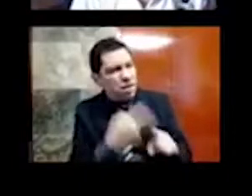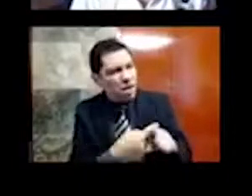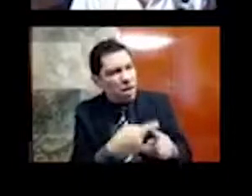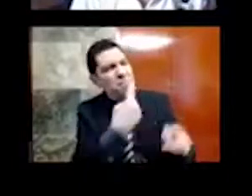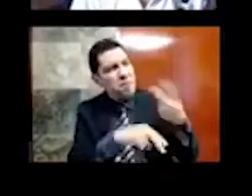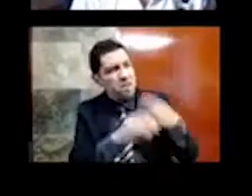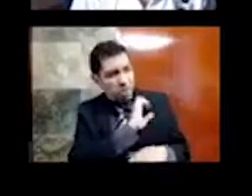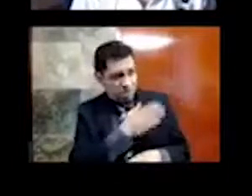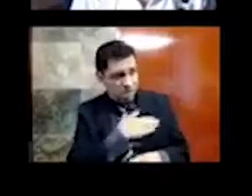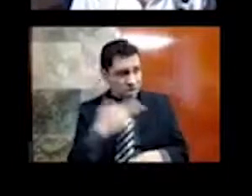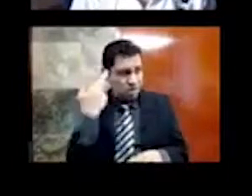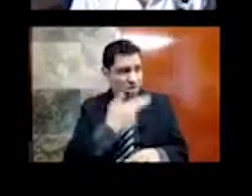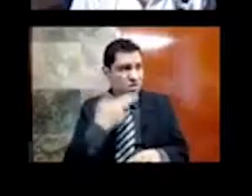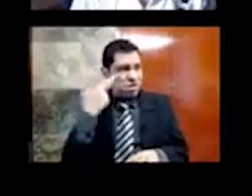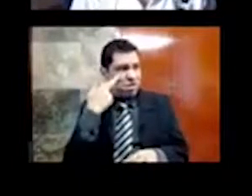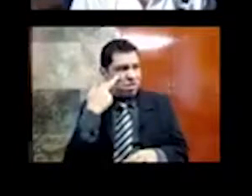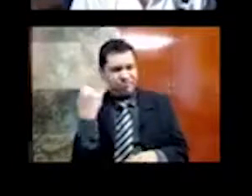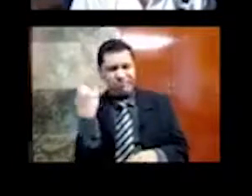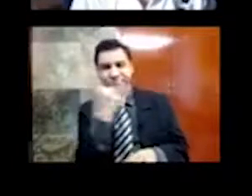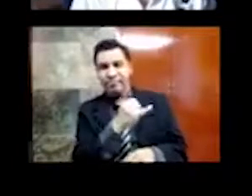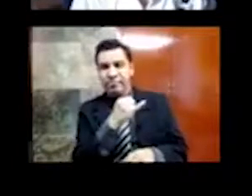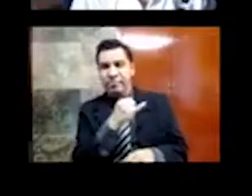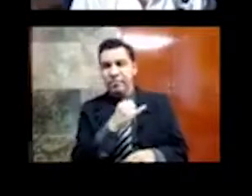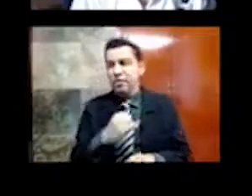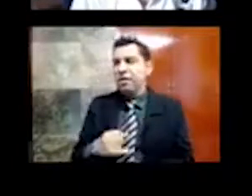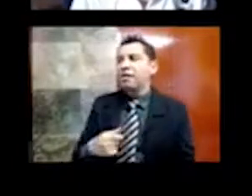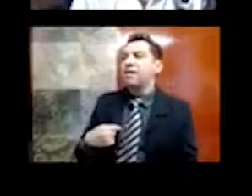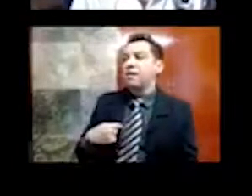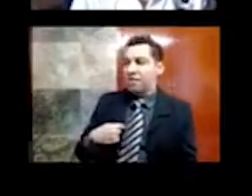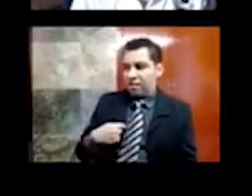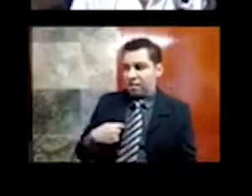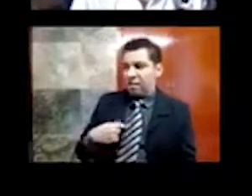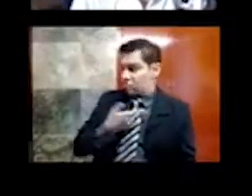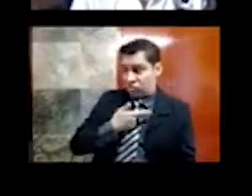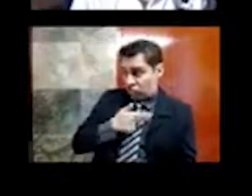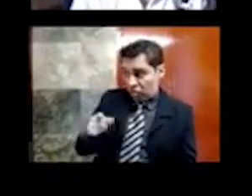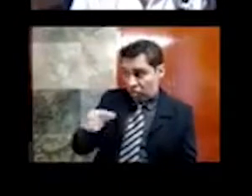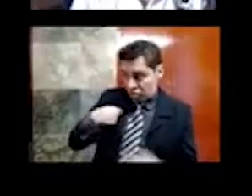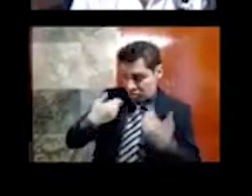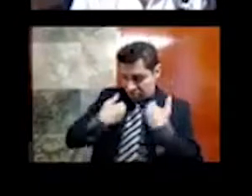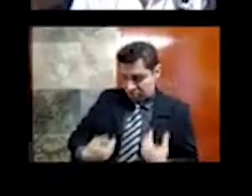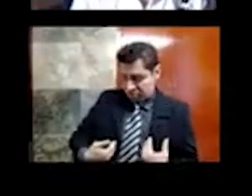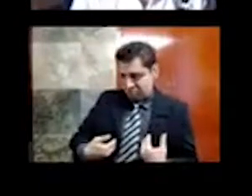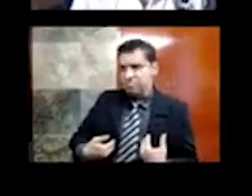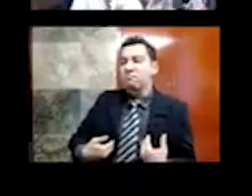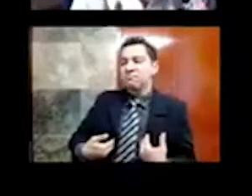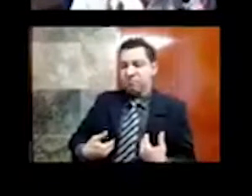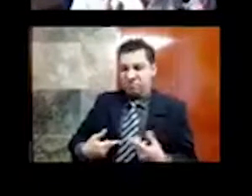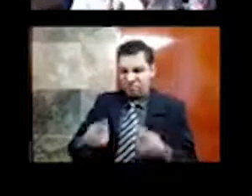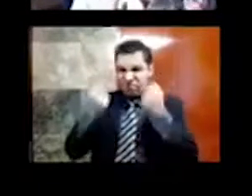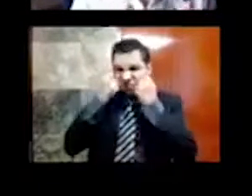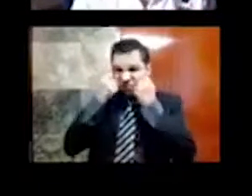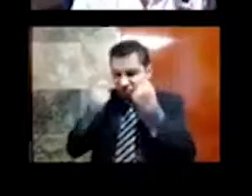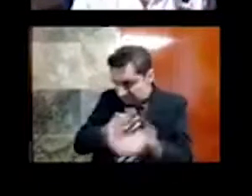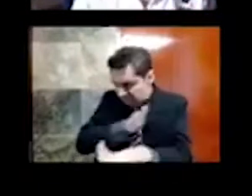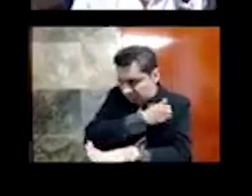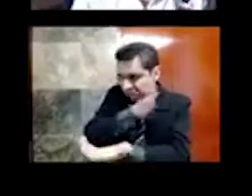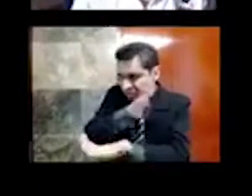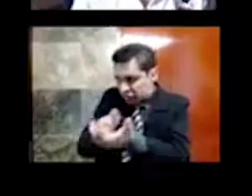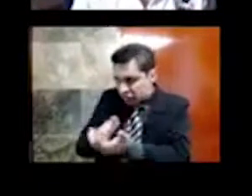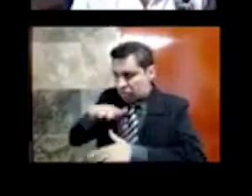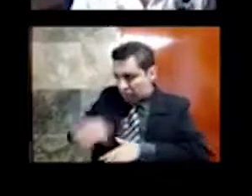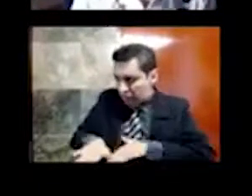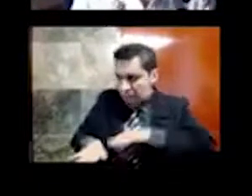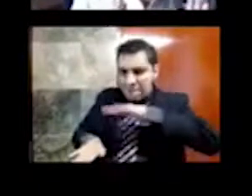es el pretexto que va a agarrar Cortés, de que hay un desprecio, que no le van a hacer caso. Entonces, avanza sobre